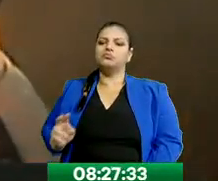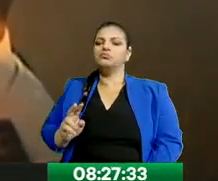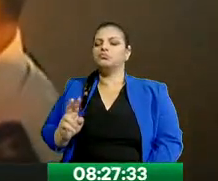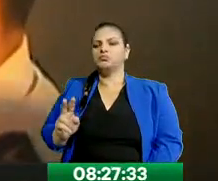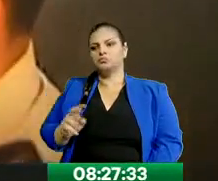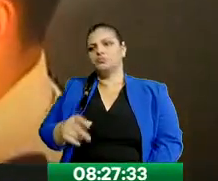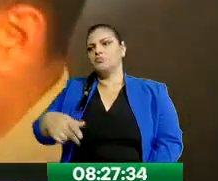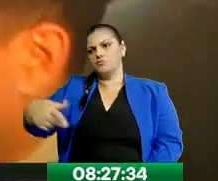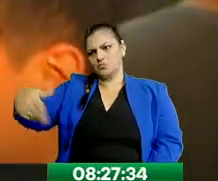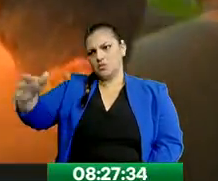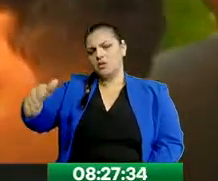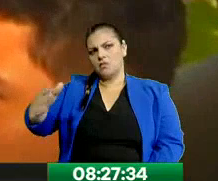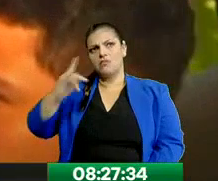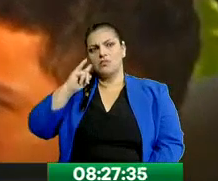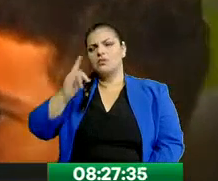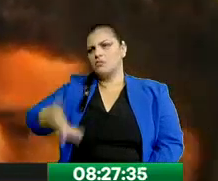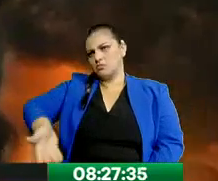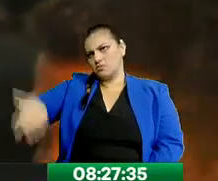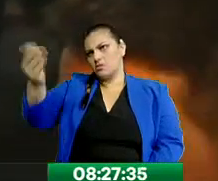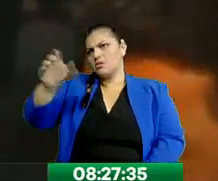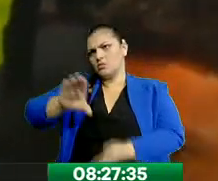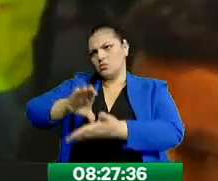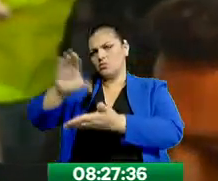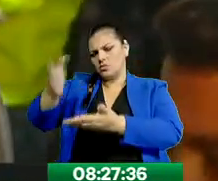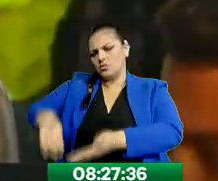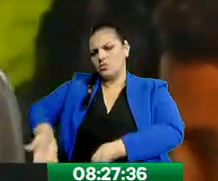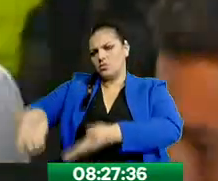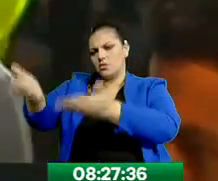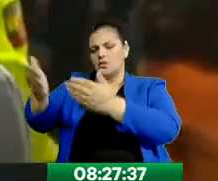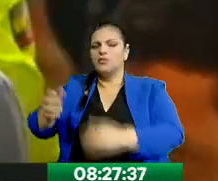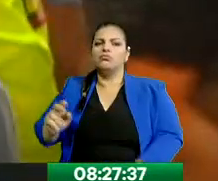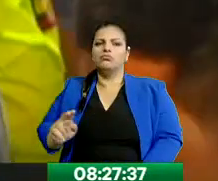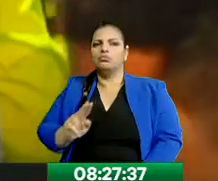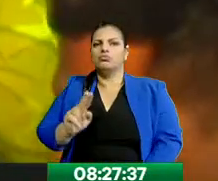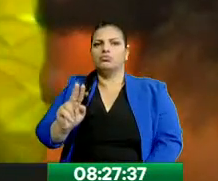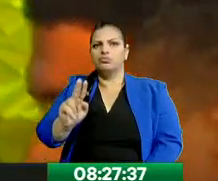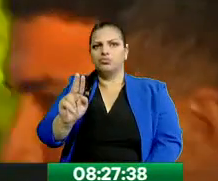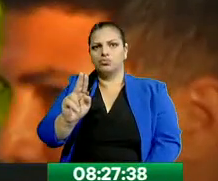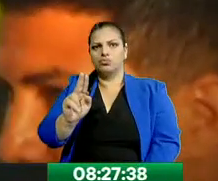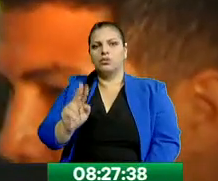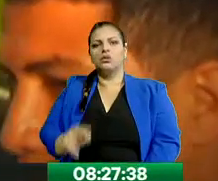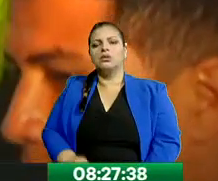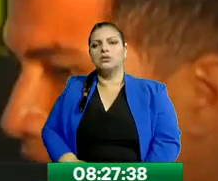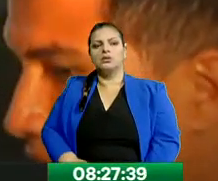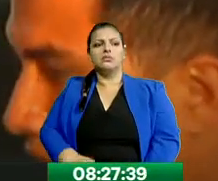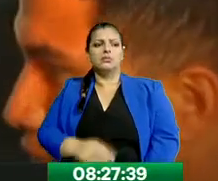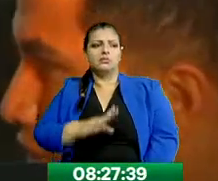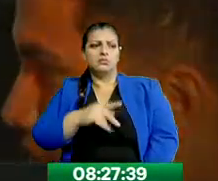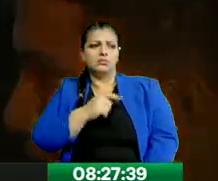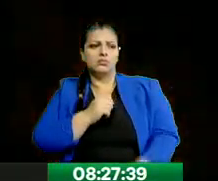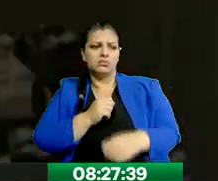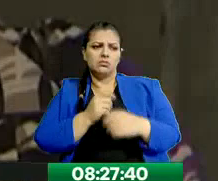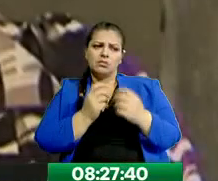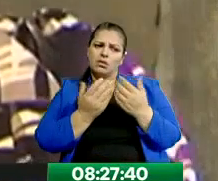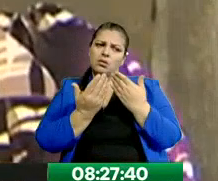Aparentemente la convenció para hablar juntos y ella decidió faltar a sus labores para atender sus